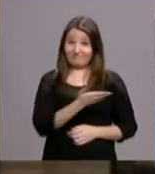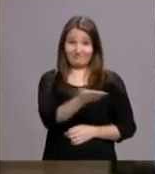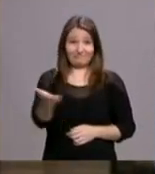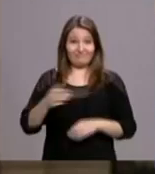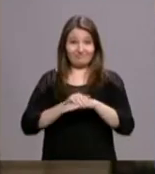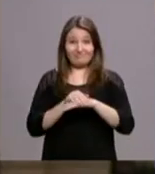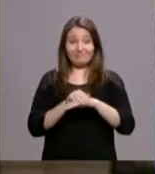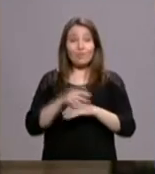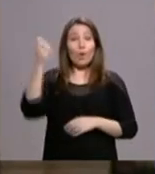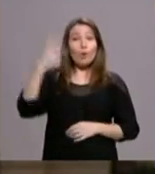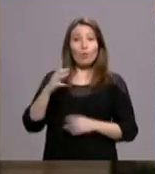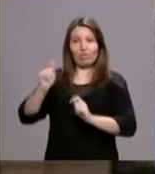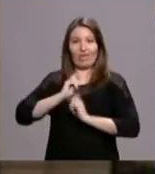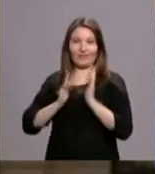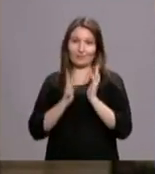La luz es la que nos viene de Jesucristo. Gracias.